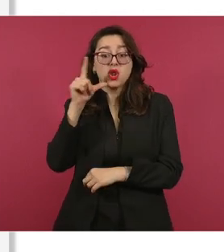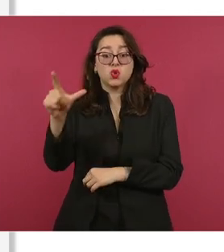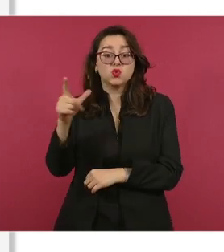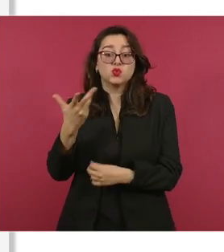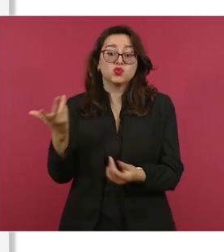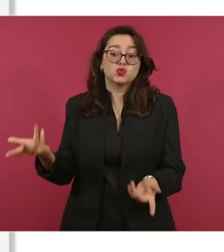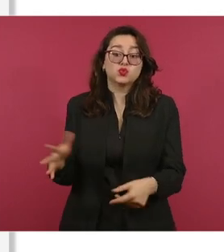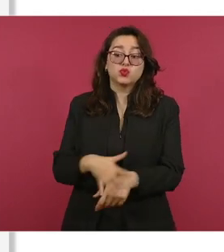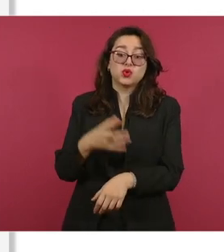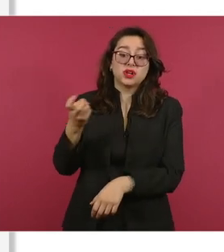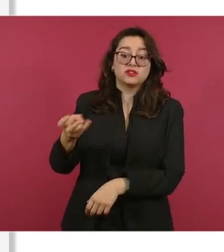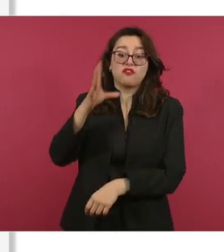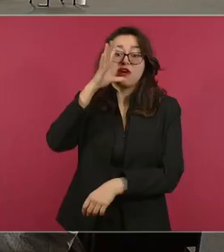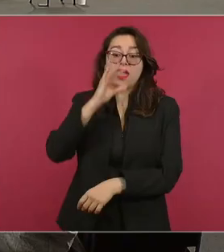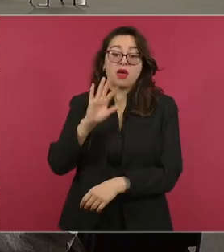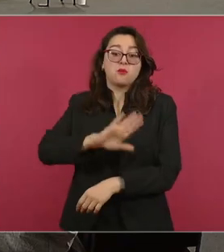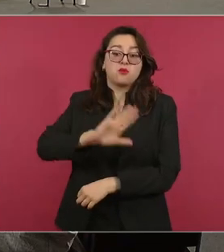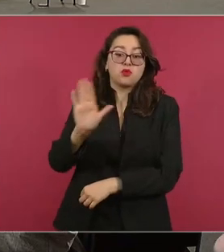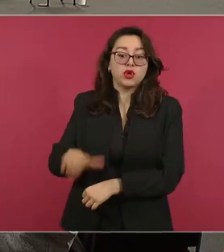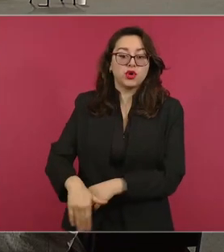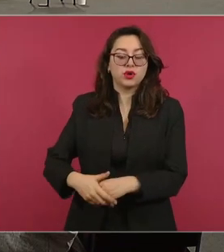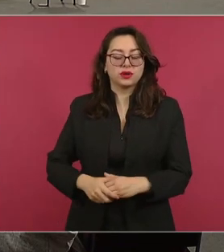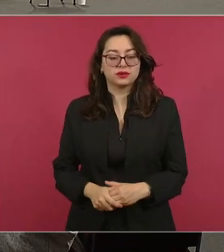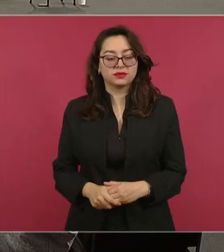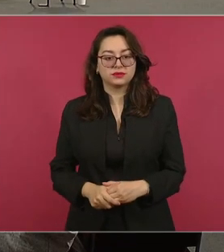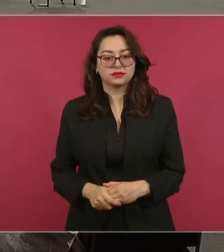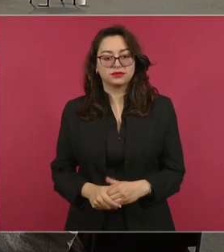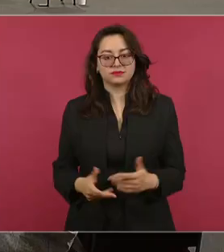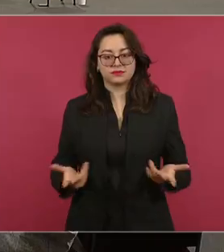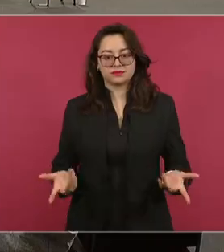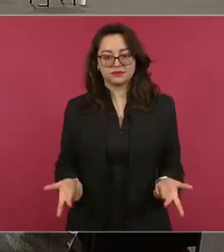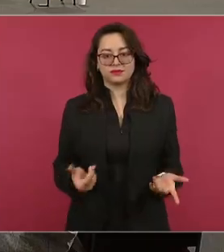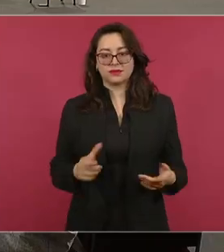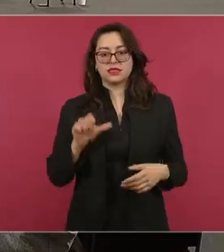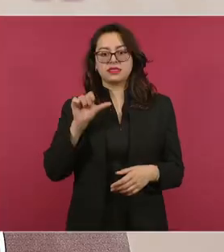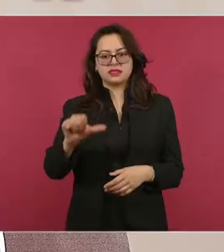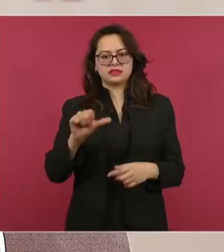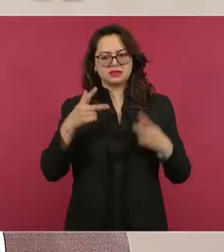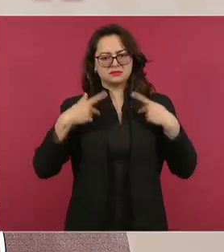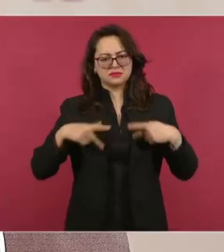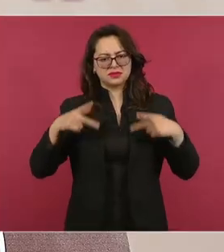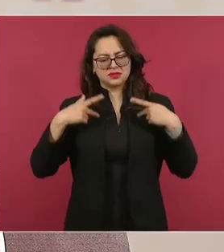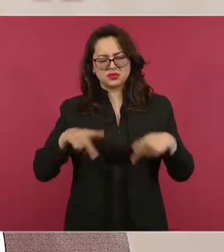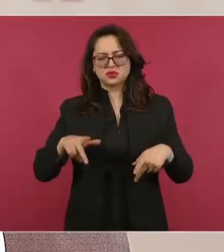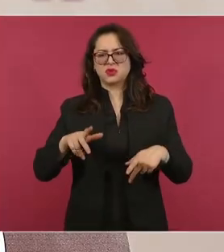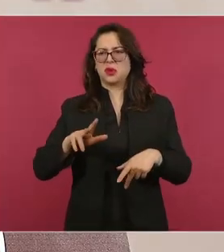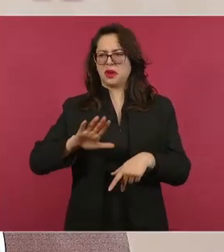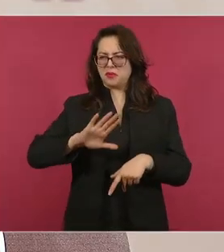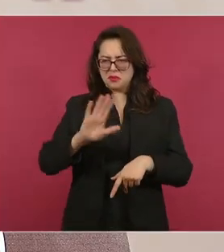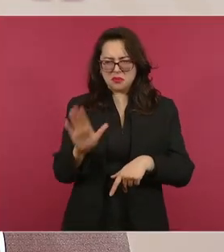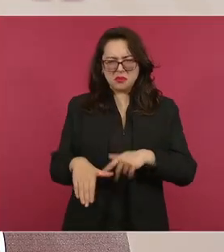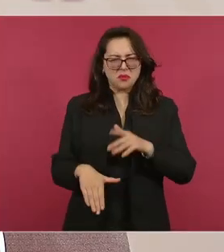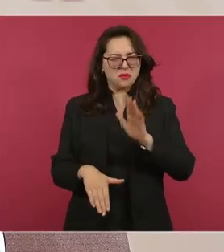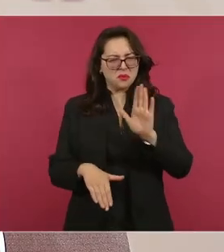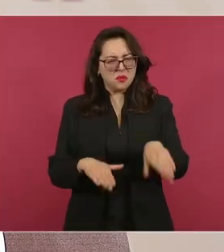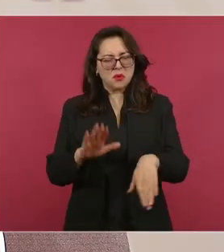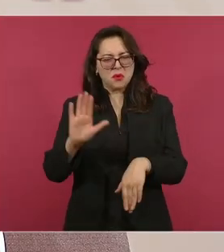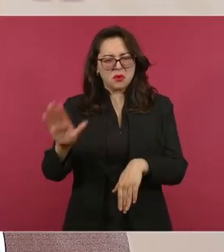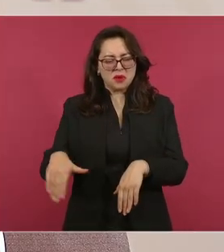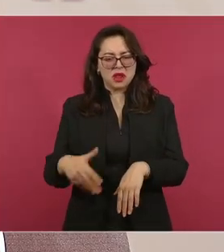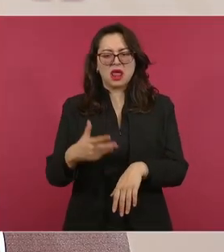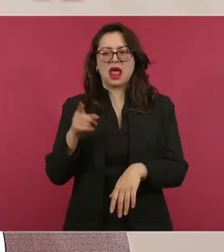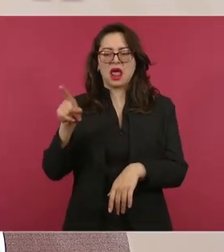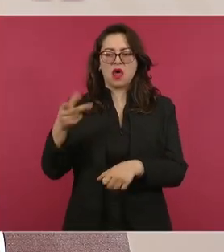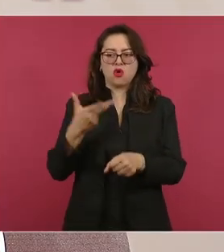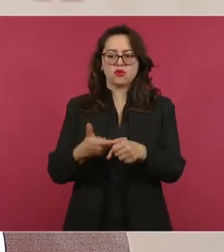provocada por el huracán Otis, la cual refiere que 16 personas supuestamente perdieron la vida en el Hospital General Regional del IMSS número